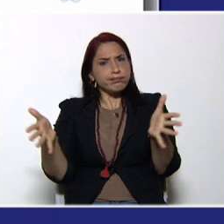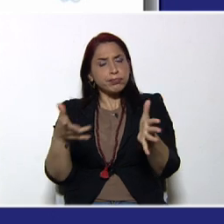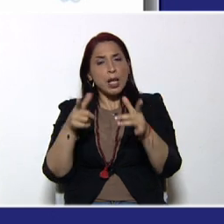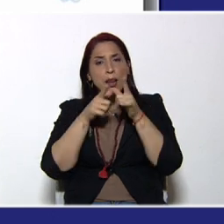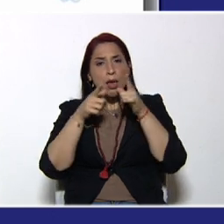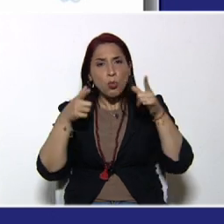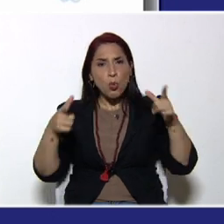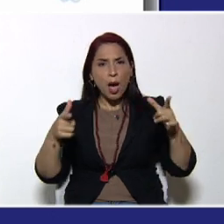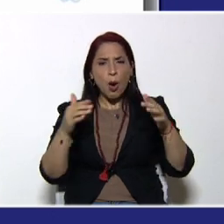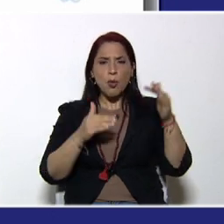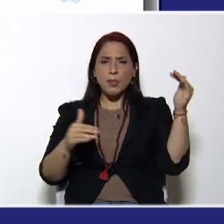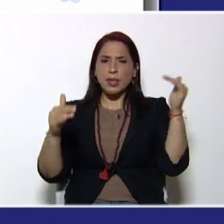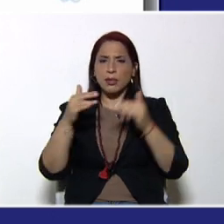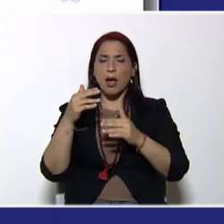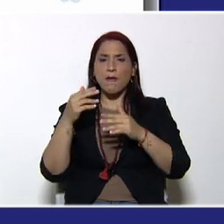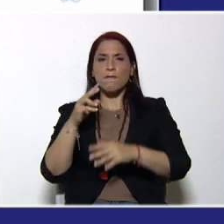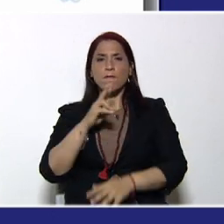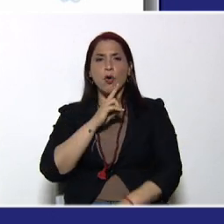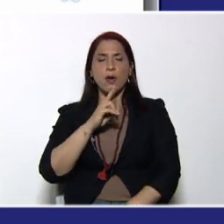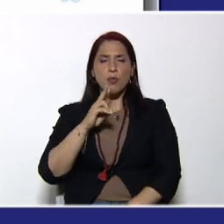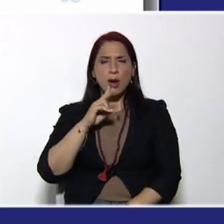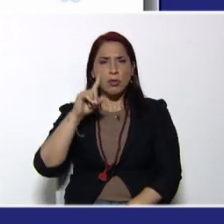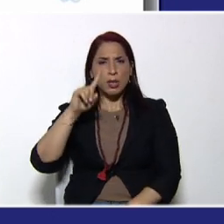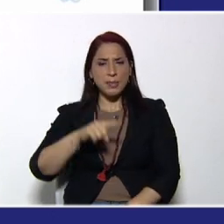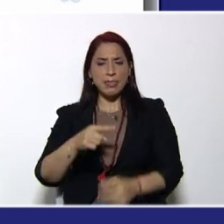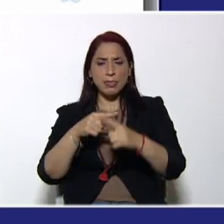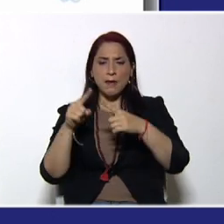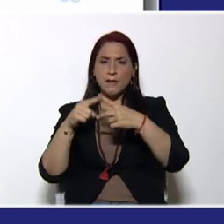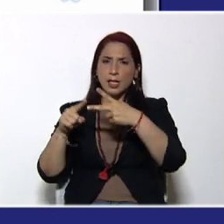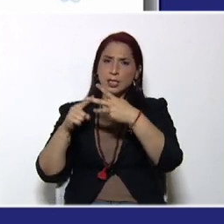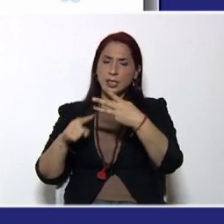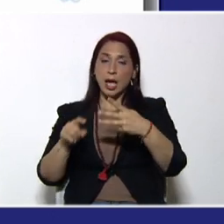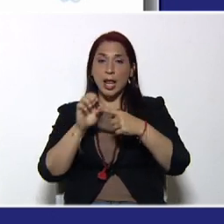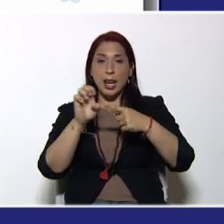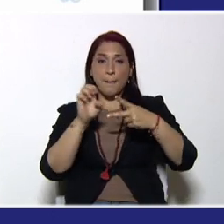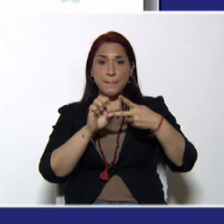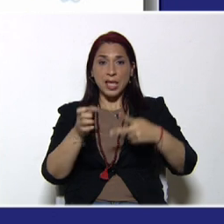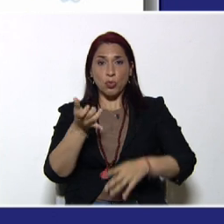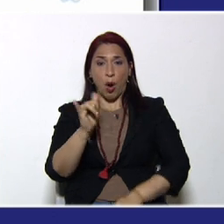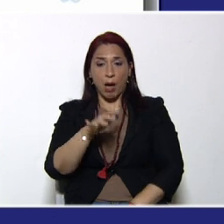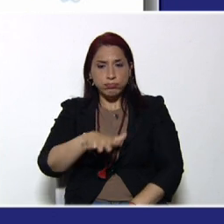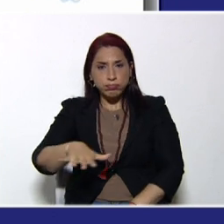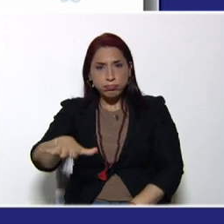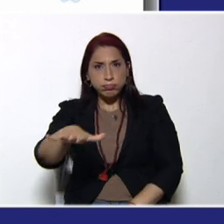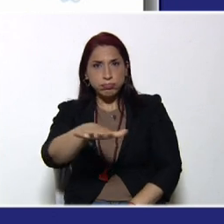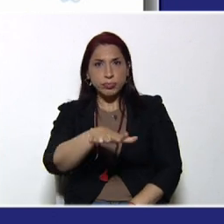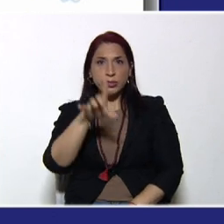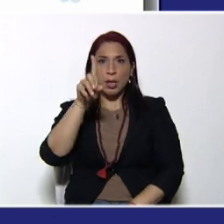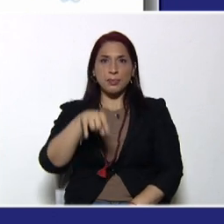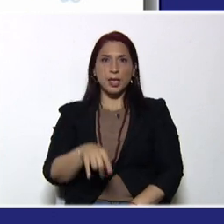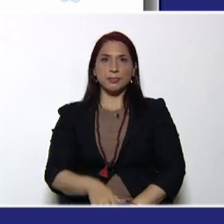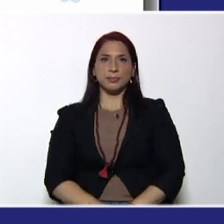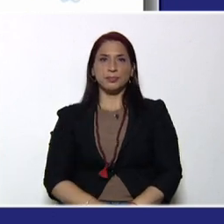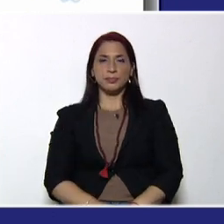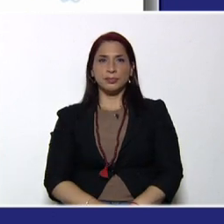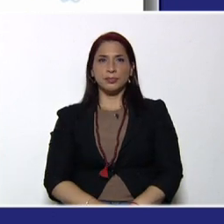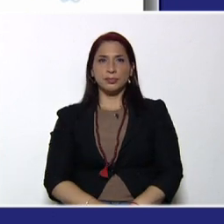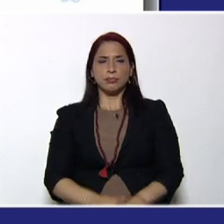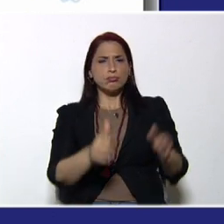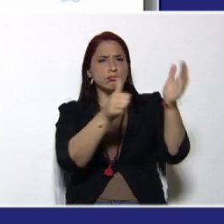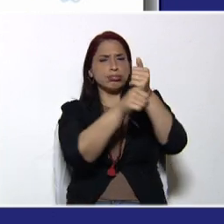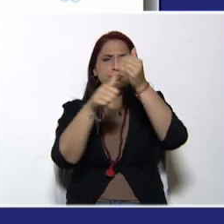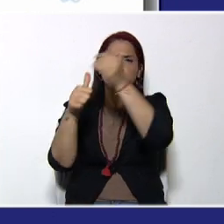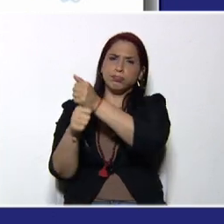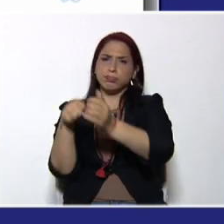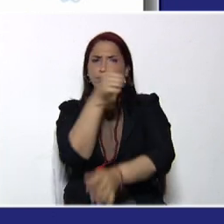el vocabulario, van a poder diferenciar los elementos que se encuentran en el entorno y sobre todo van a ubicar cada uno